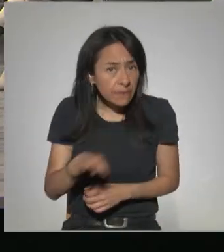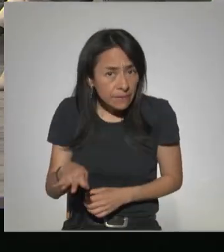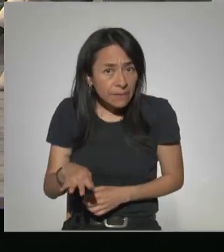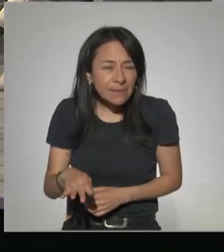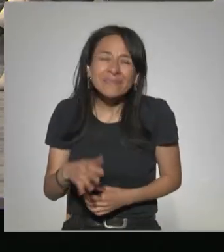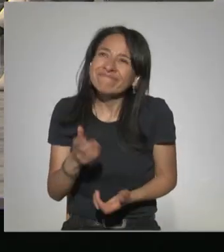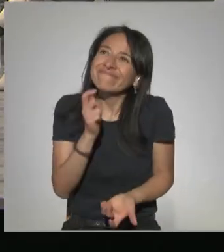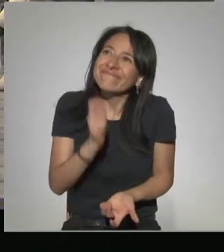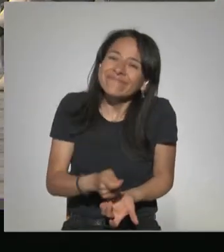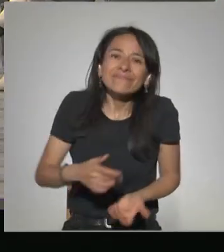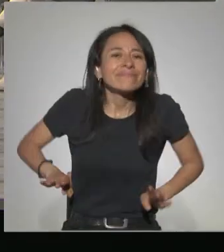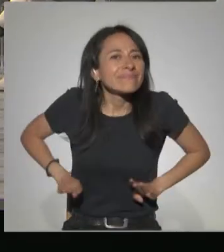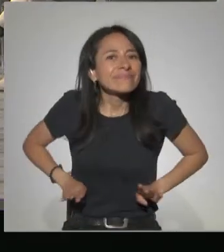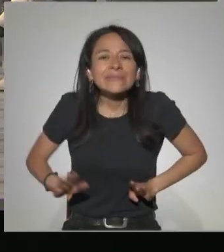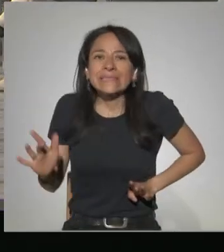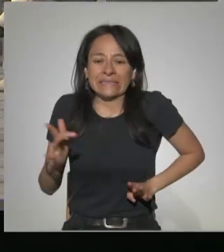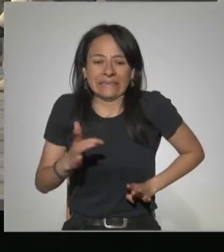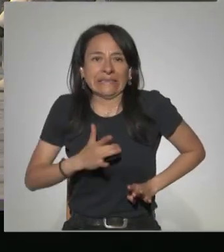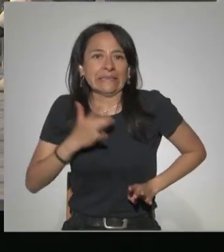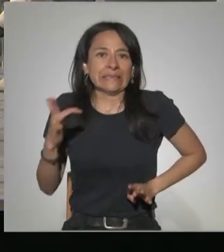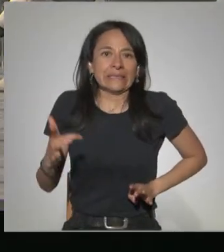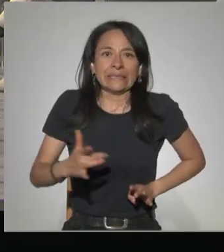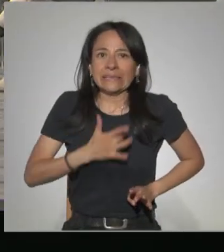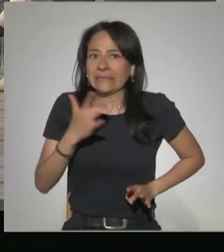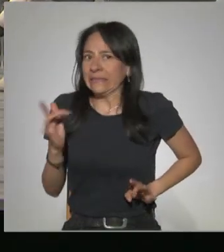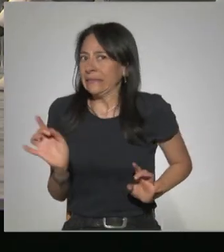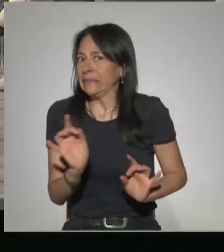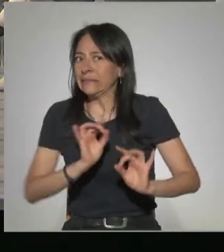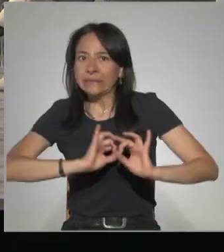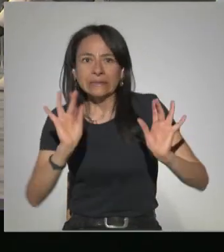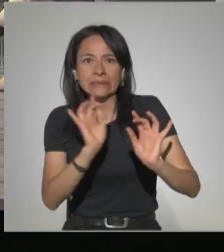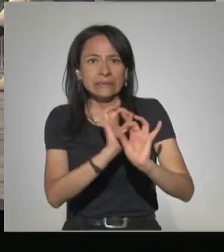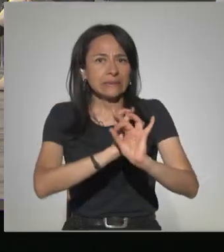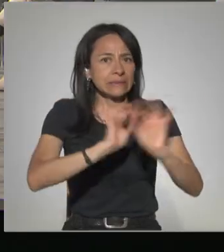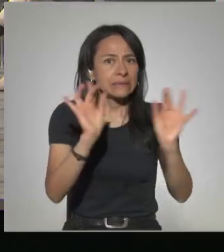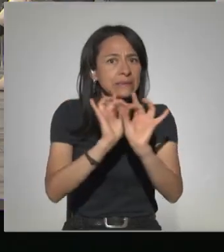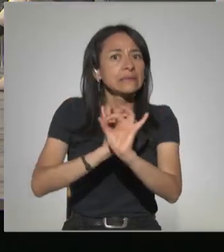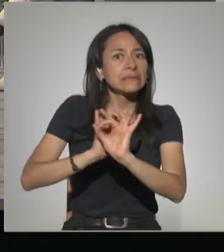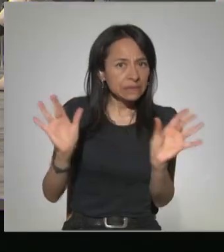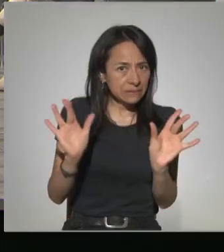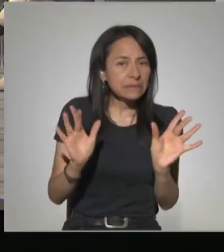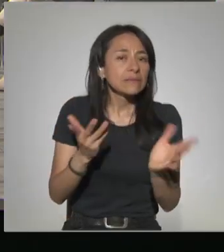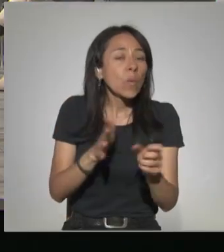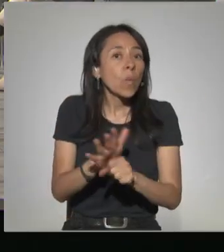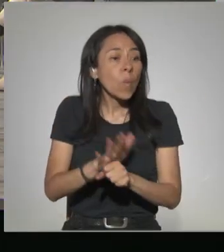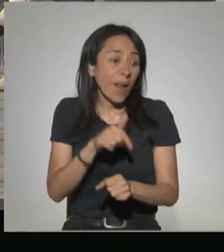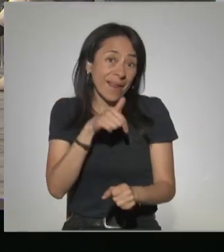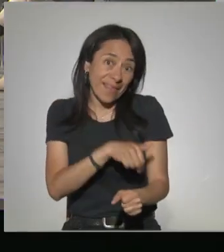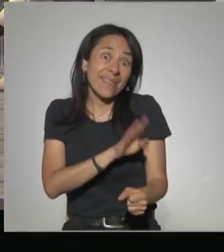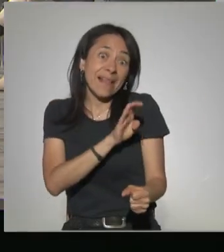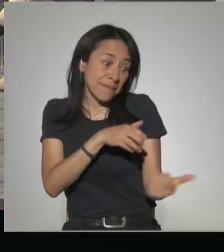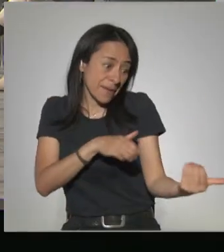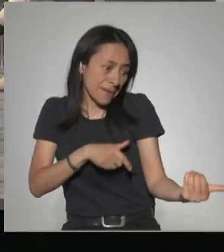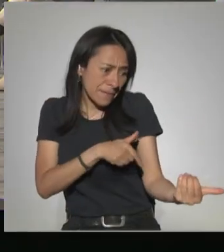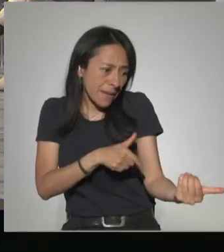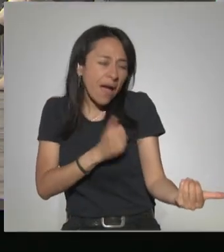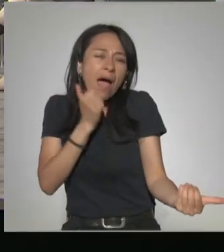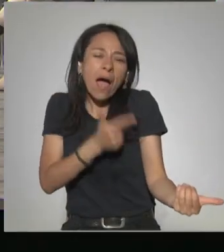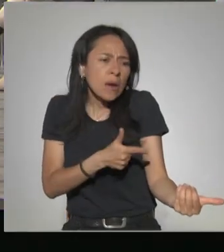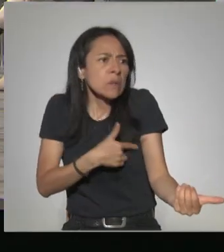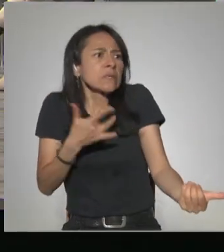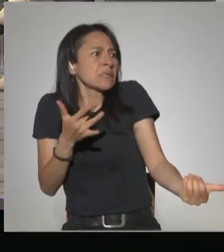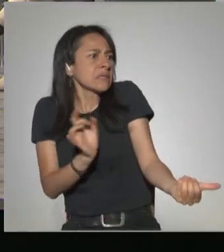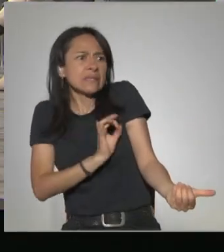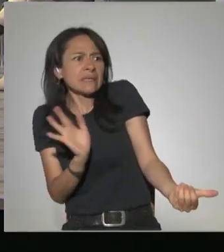ser sensible a las reacciones y a las conductas de bebé, ¿no? Sí.